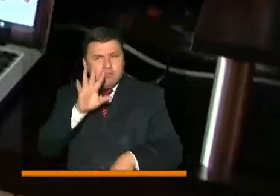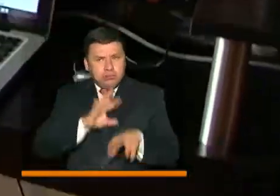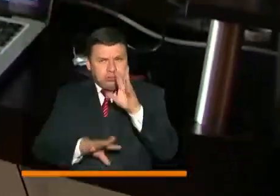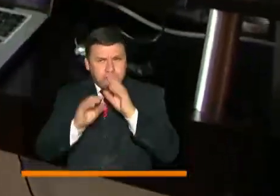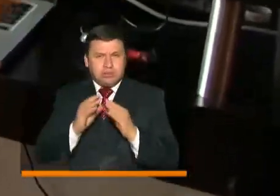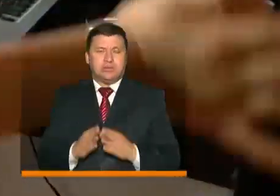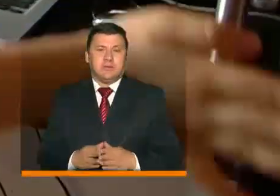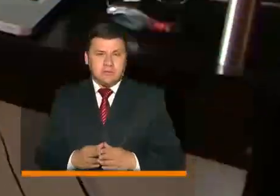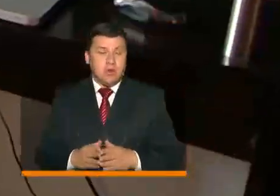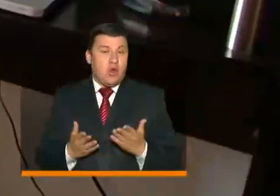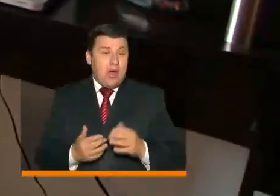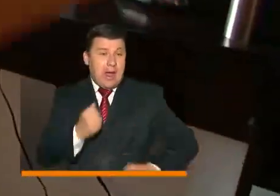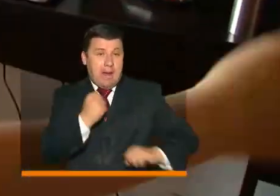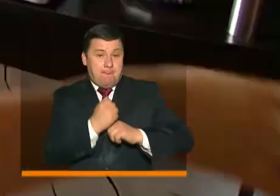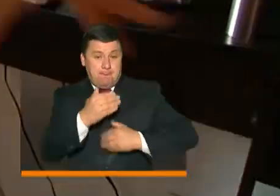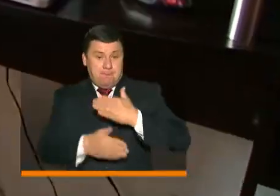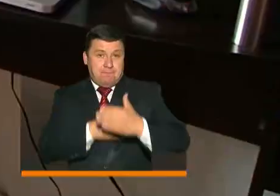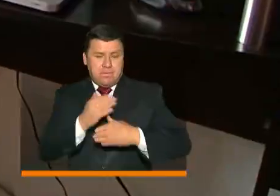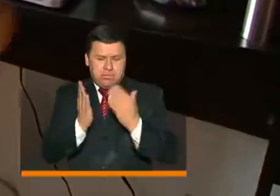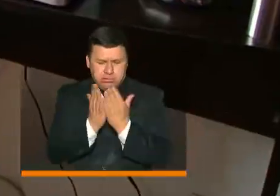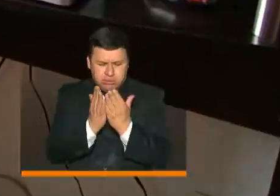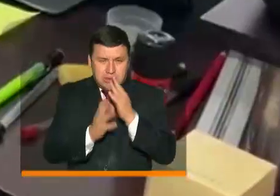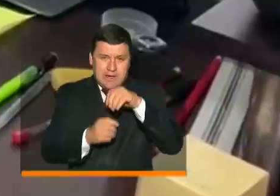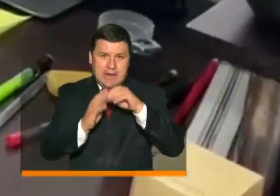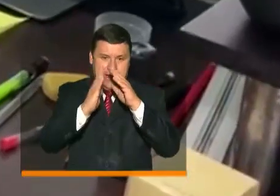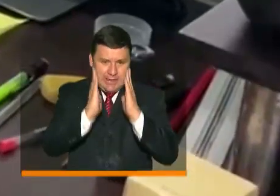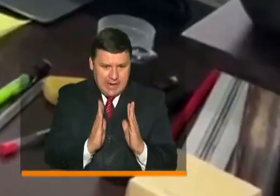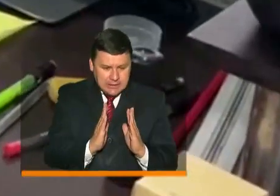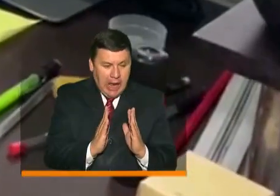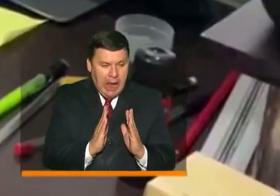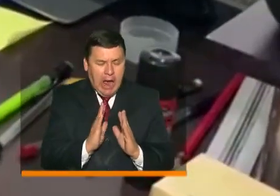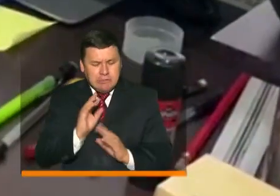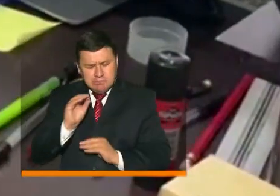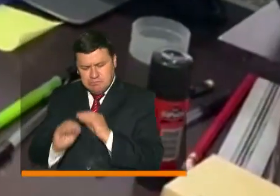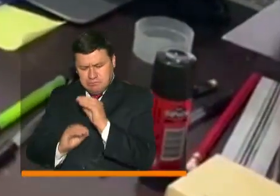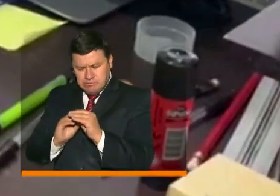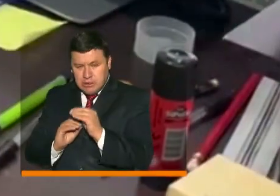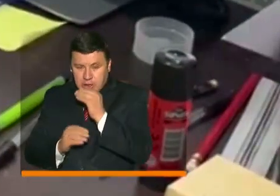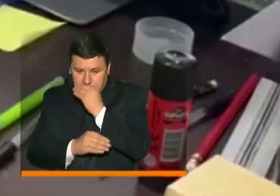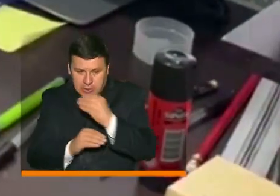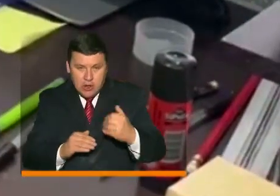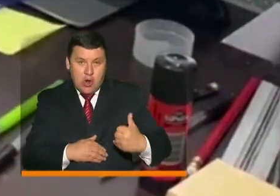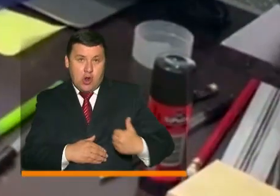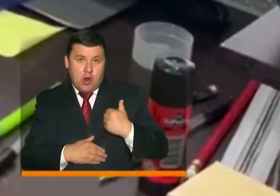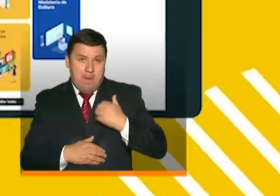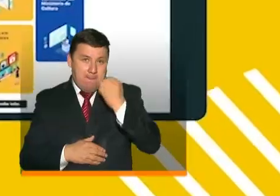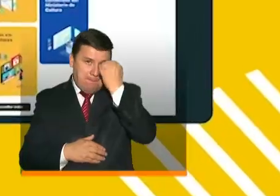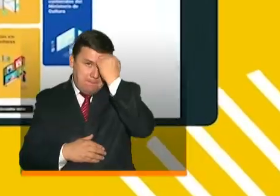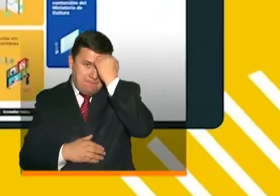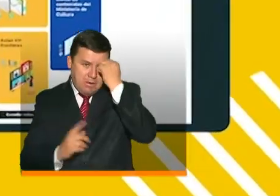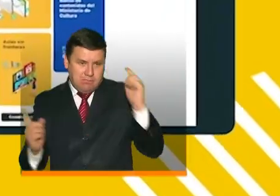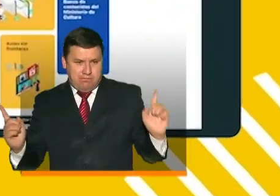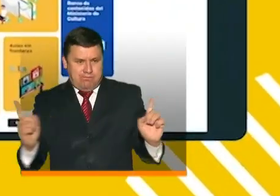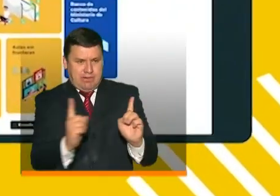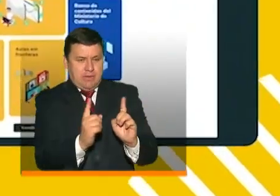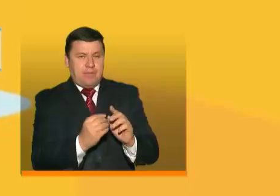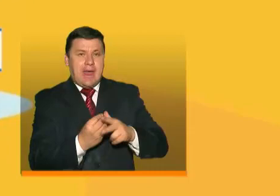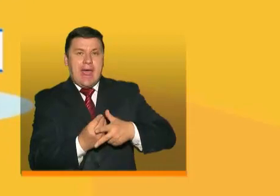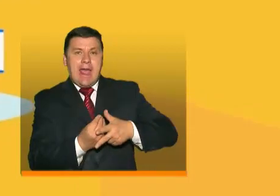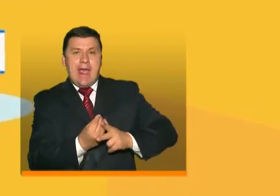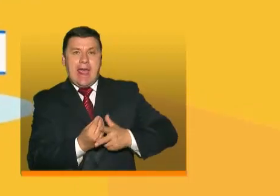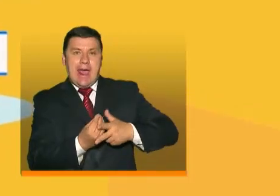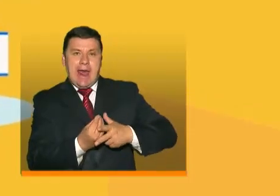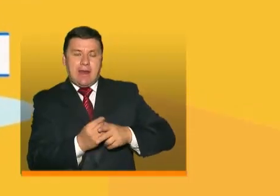aprendiendo. Como apoyo al proceso de estudio en casa, se han puesto a disposición de niños, jóvenes y maestros herramientas como el